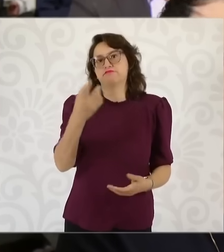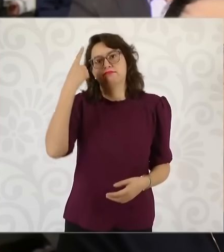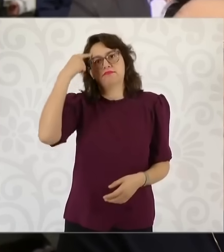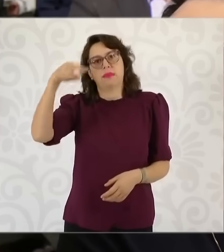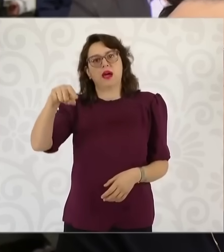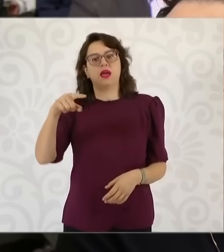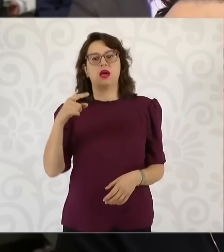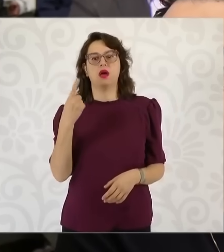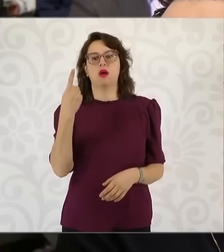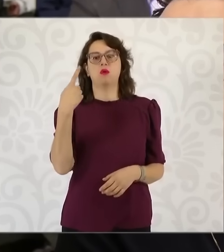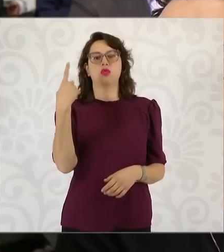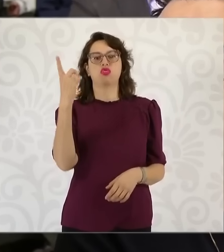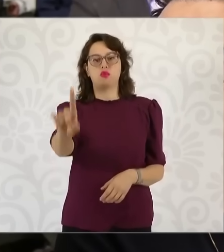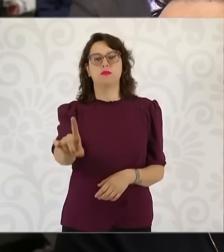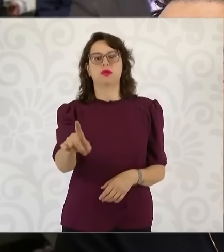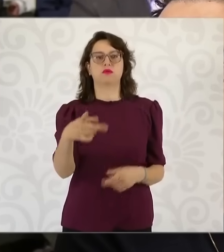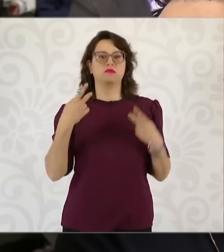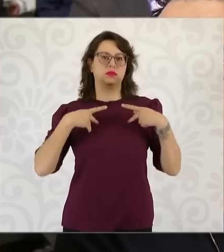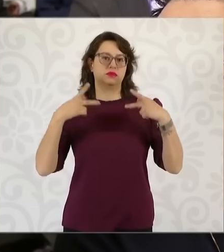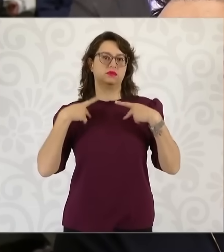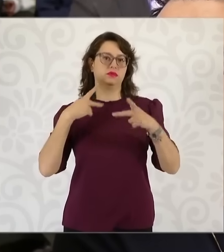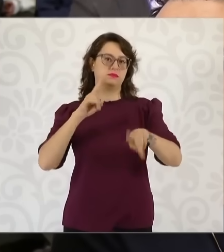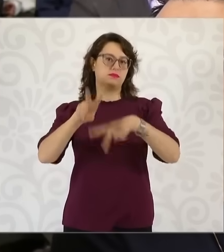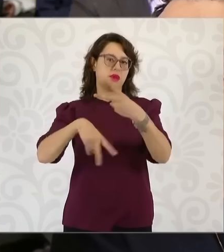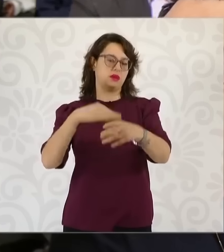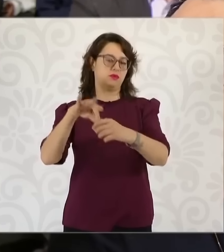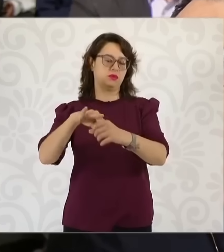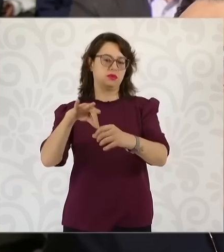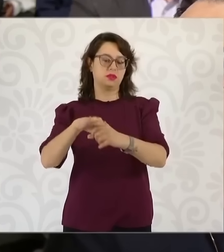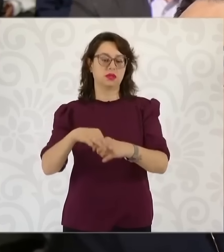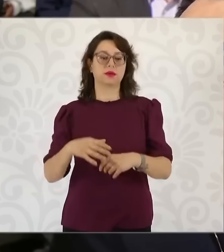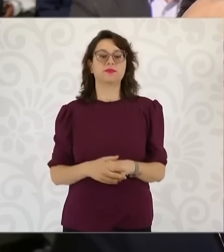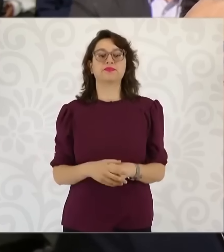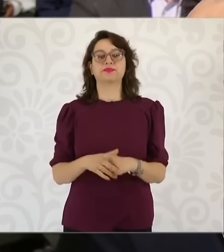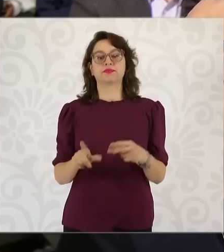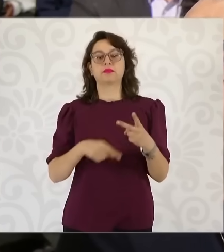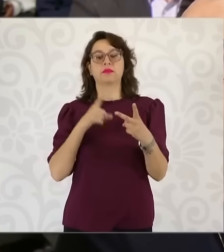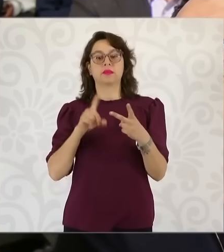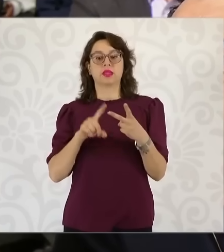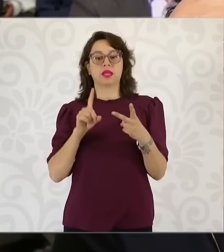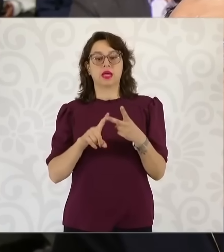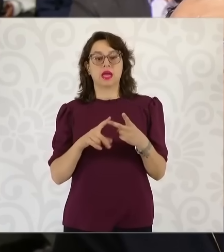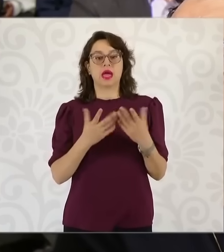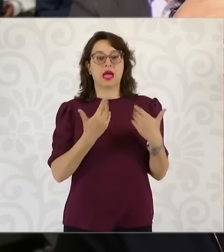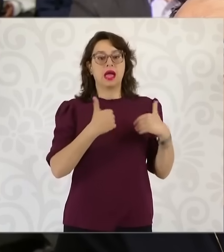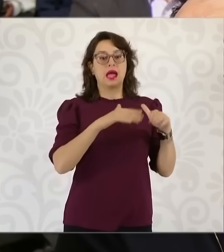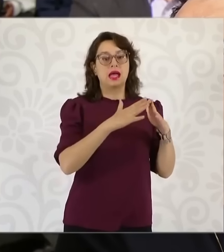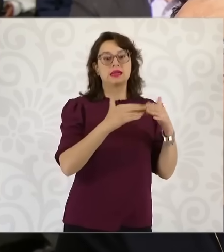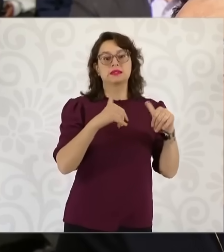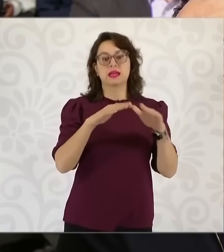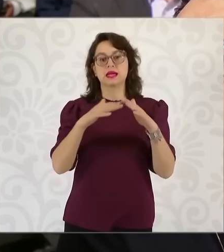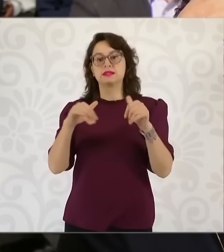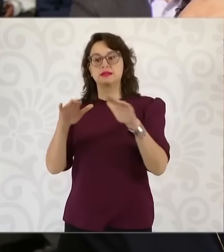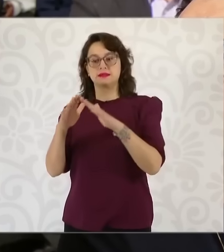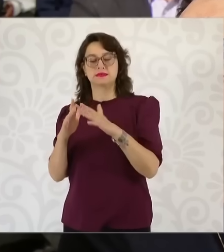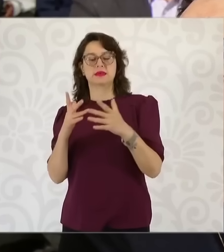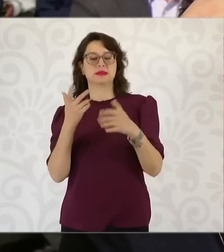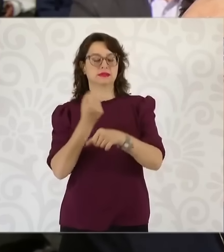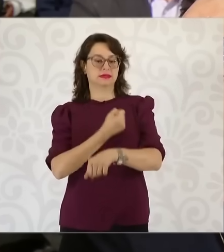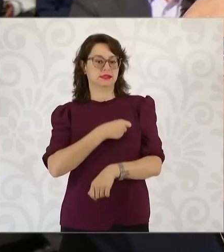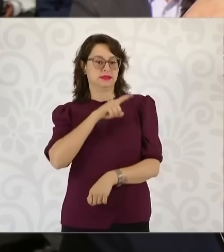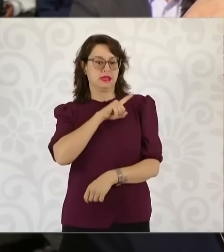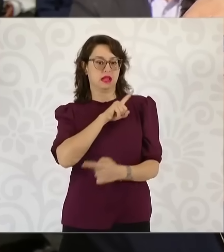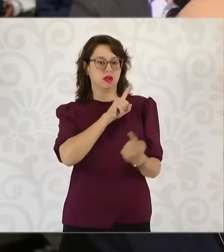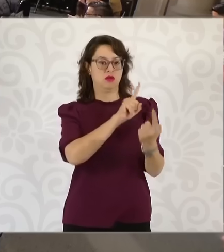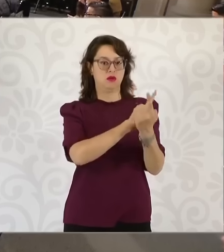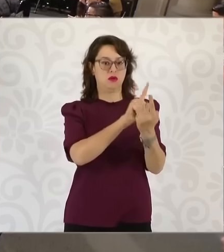salga el próximo domingo a votar. Y bien, en el tema de salud de casa por casa, quiero compartirle que tenemos impresiones de gente que ya han…